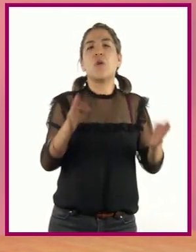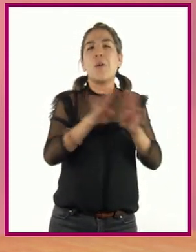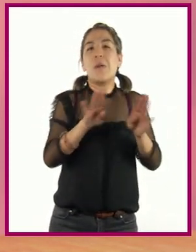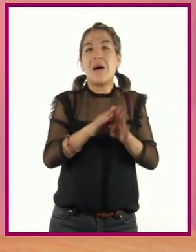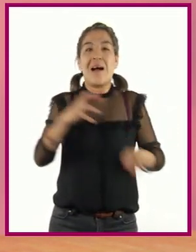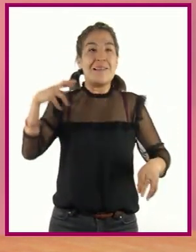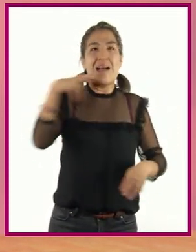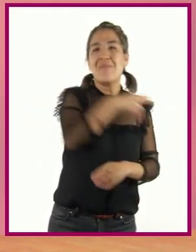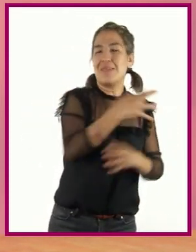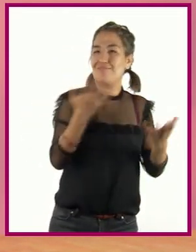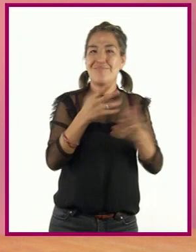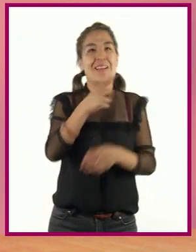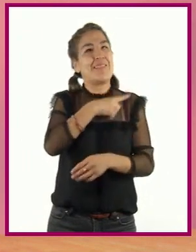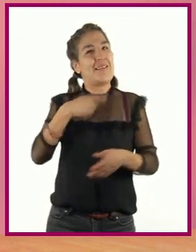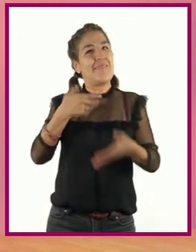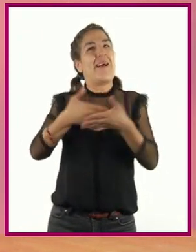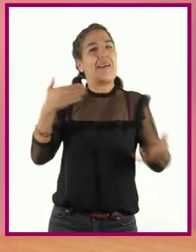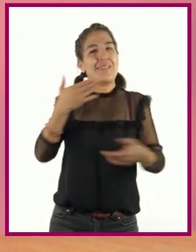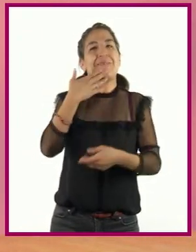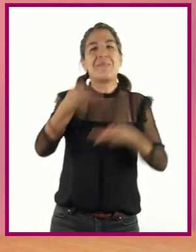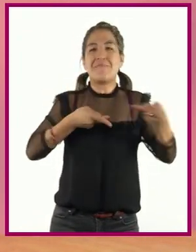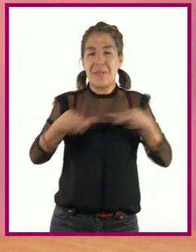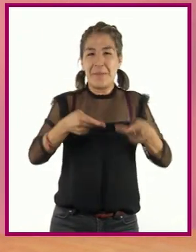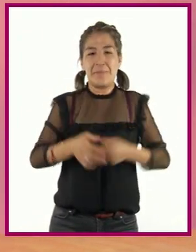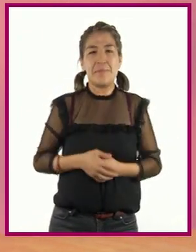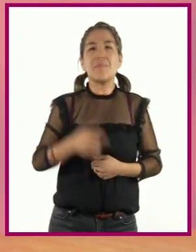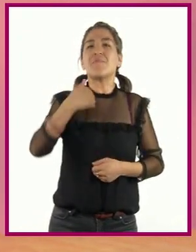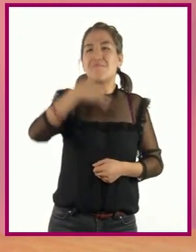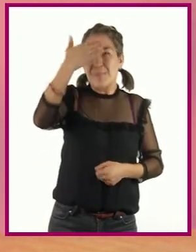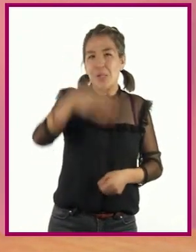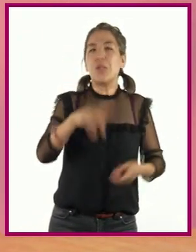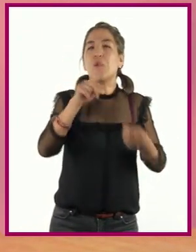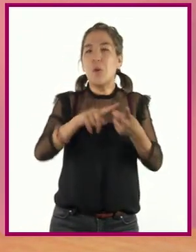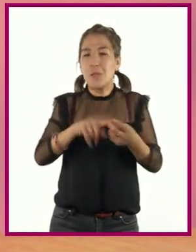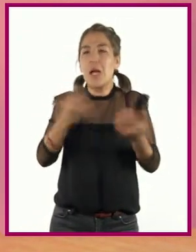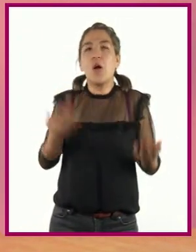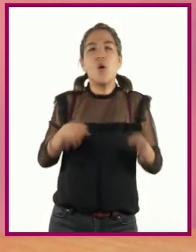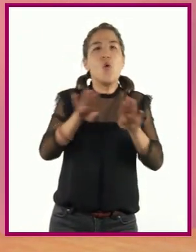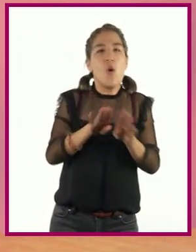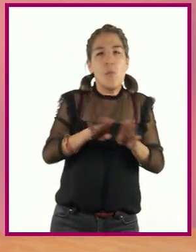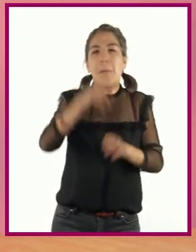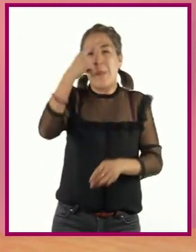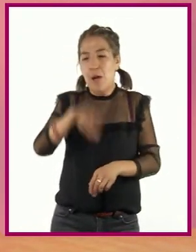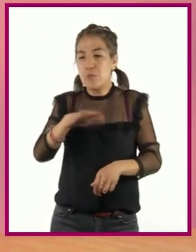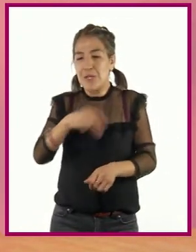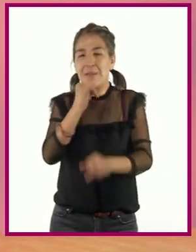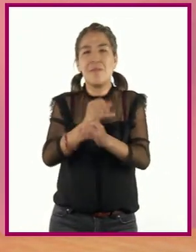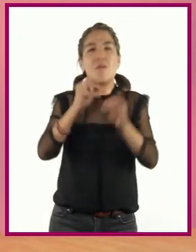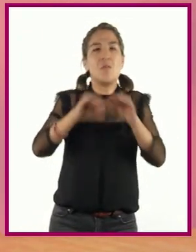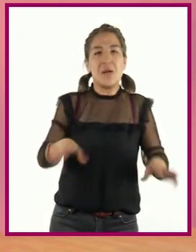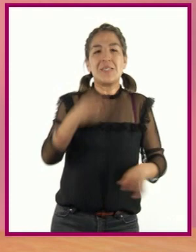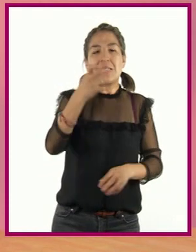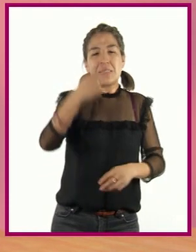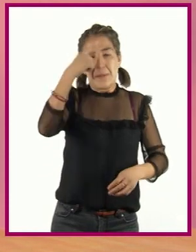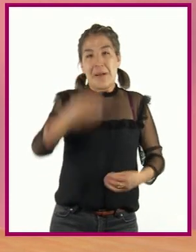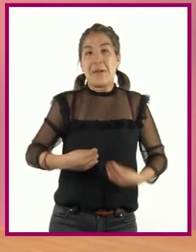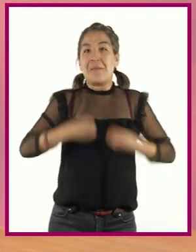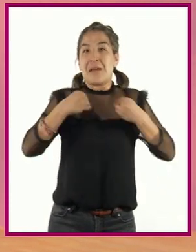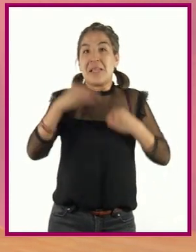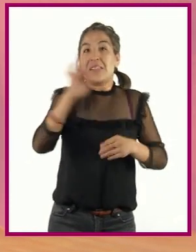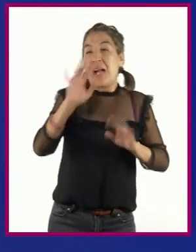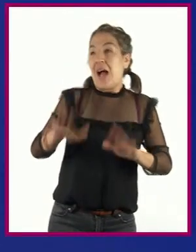improvisar en el momento. Ya sé cómo y en dónde buscaré la información sobre la posibilidad de vida fuera de